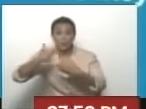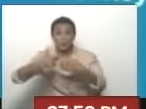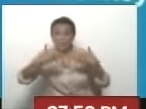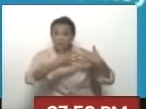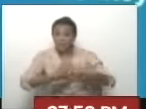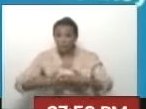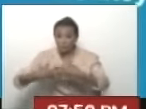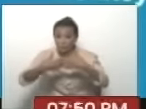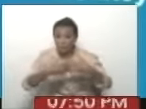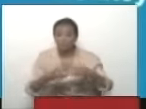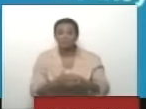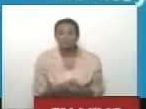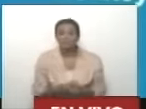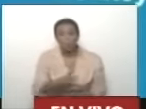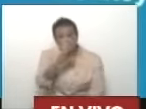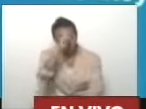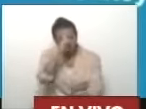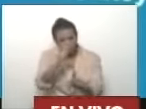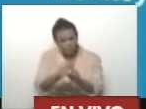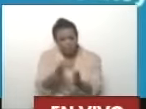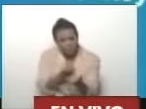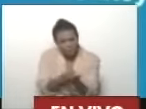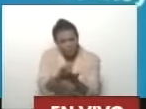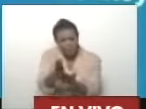mejor buena fe, con mucha firmeza